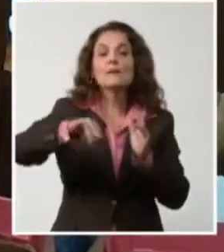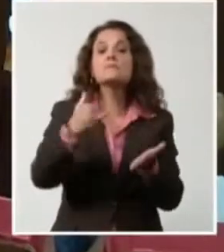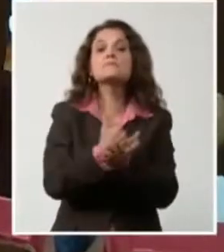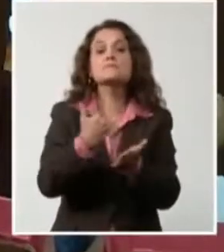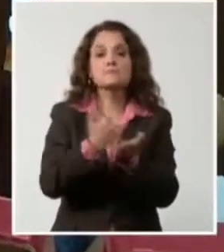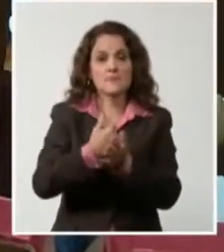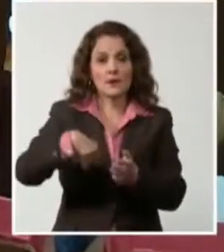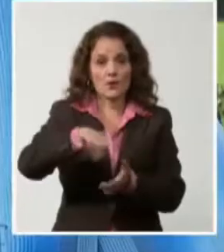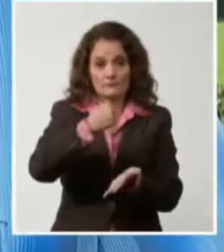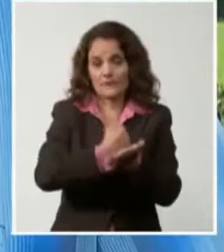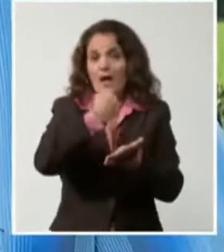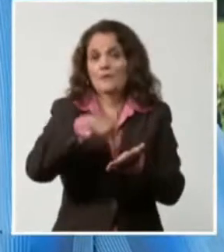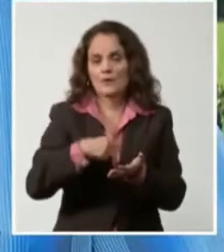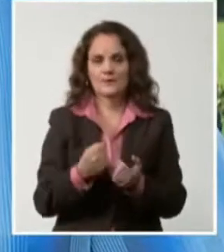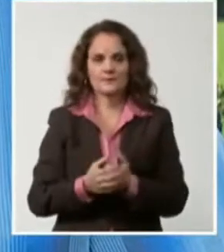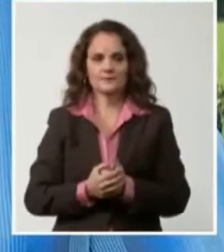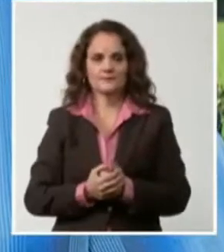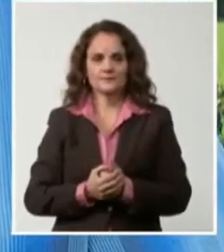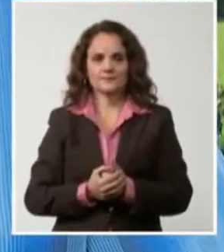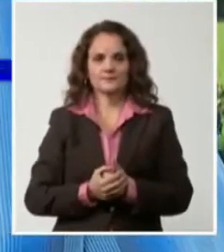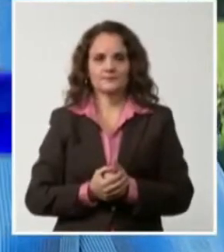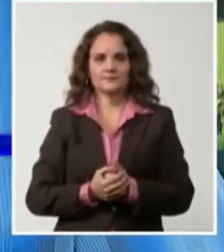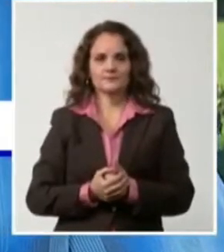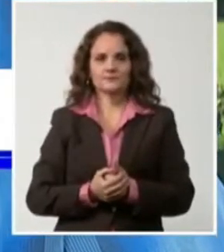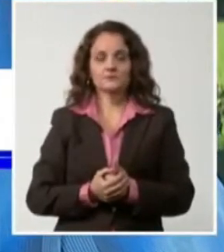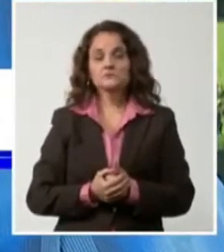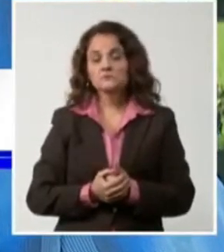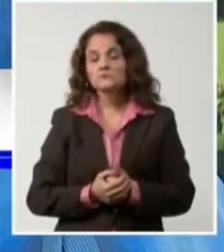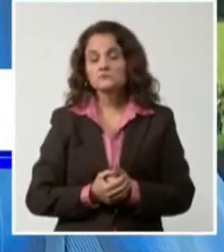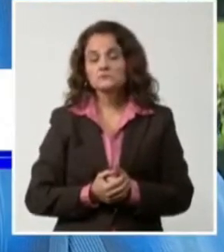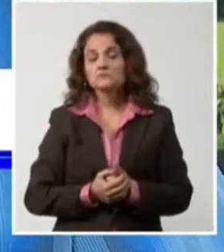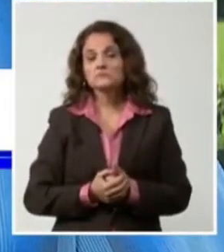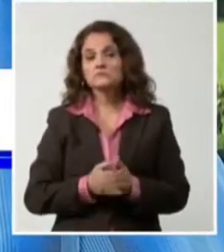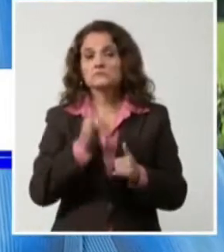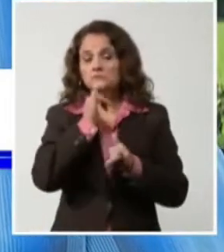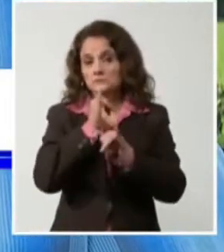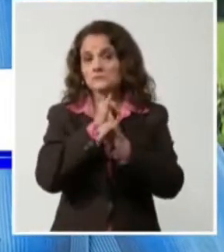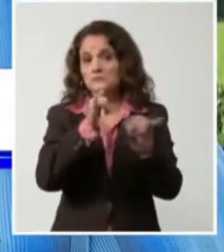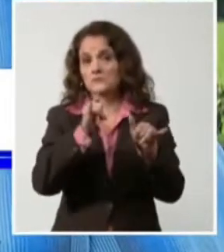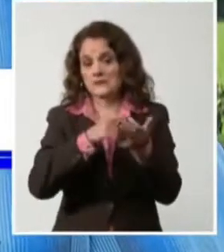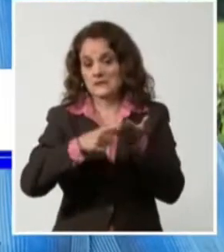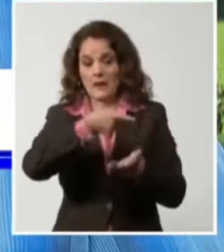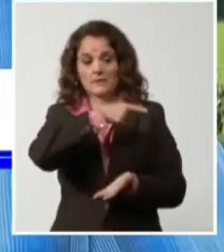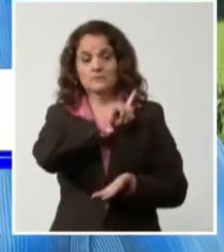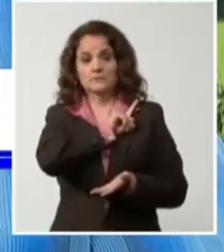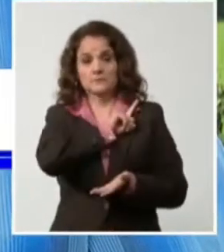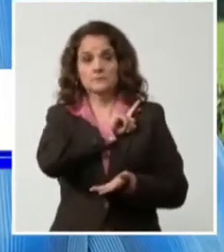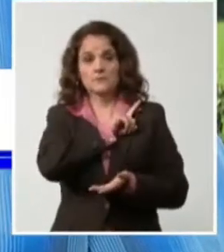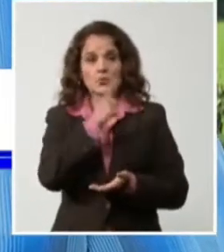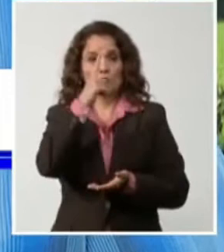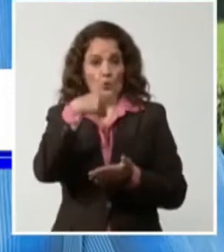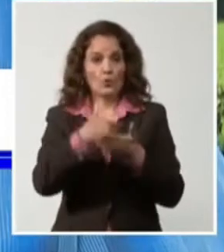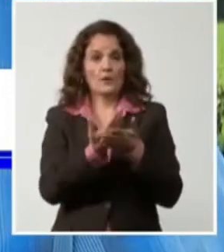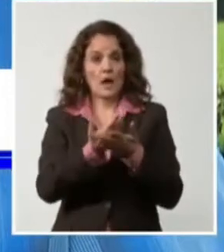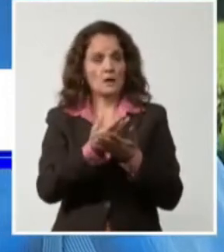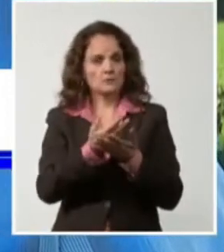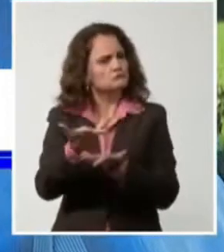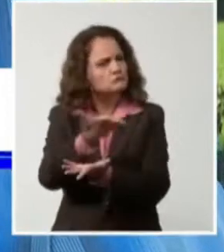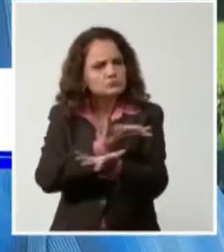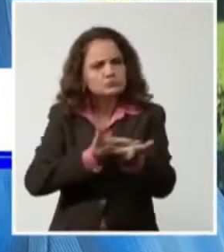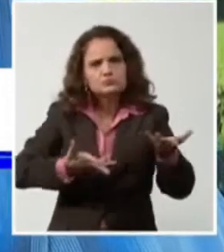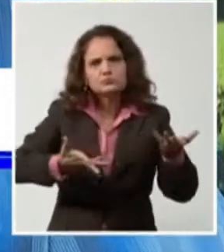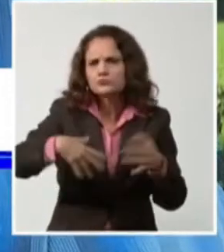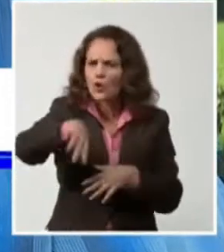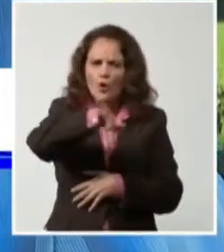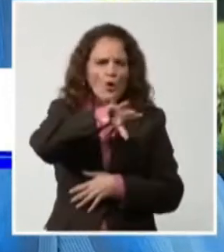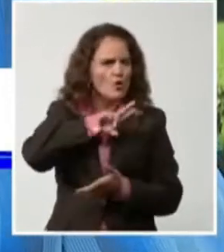en su sesión plenaria. Es bueno decir que ya tuvimos en la semana pasada un primer encuentro de debate entre todos los diputados,